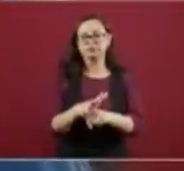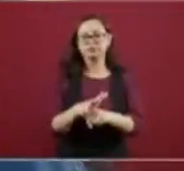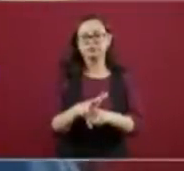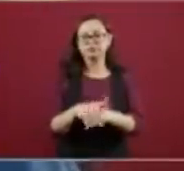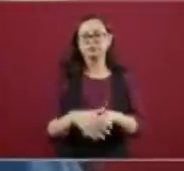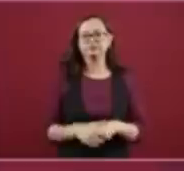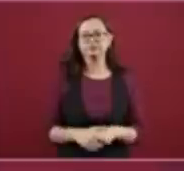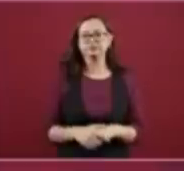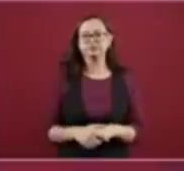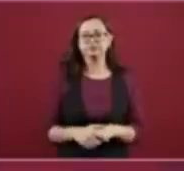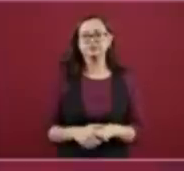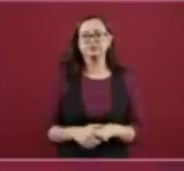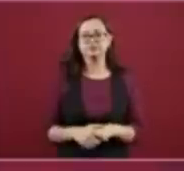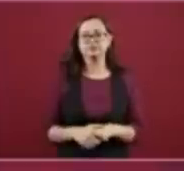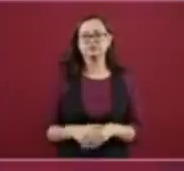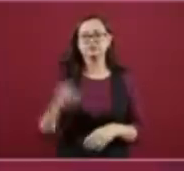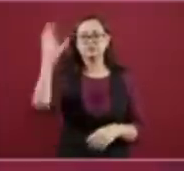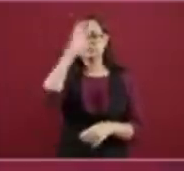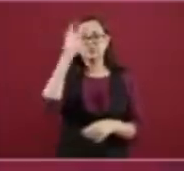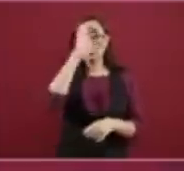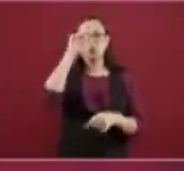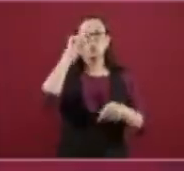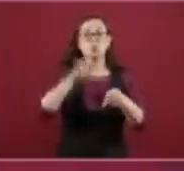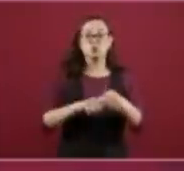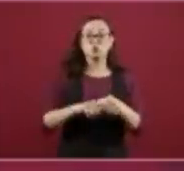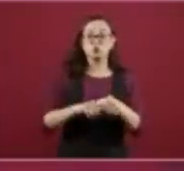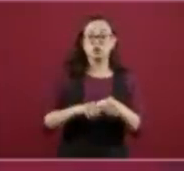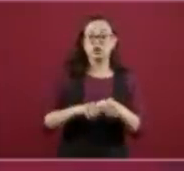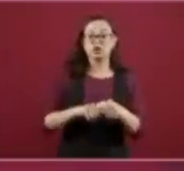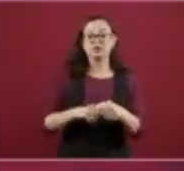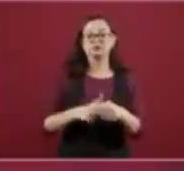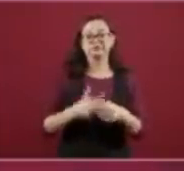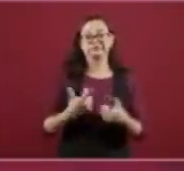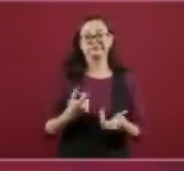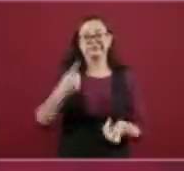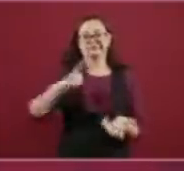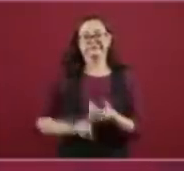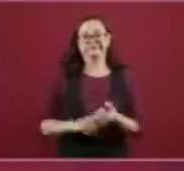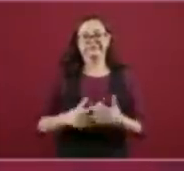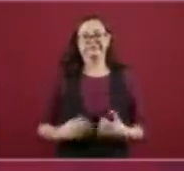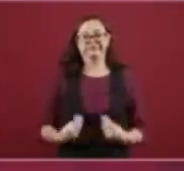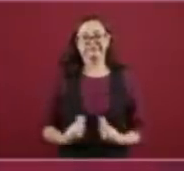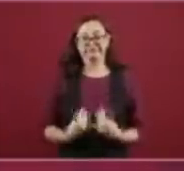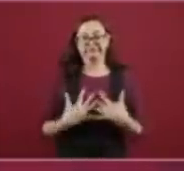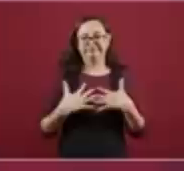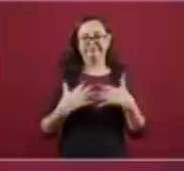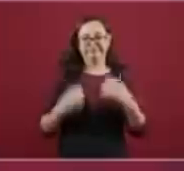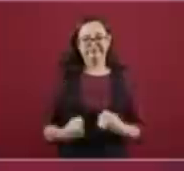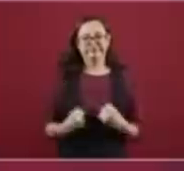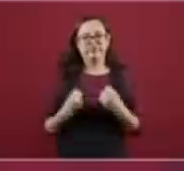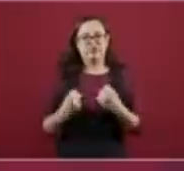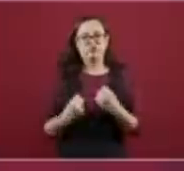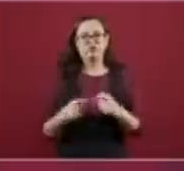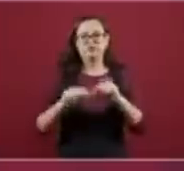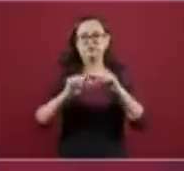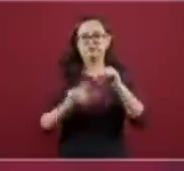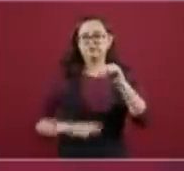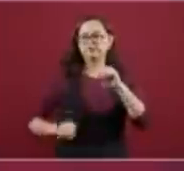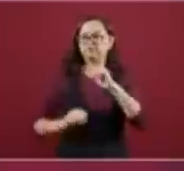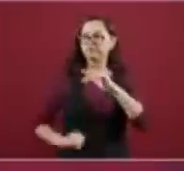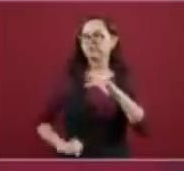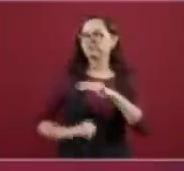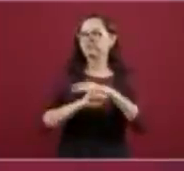se reconozca como lo es una de nuestras principales fuerzas. Una de nuestras principales fuerzas como país es la